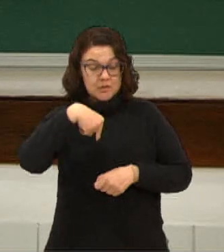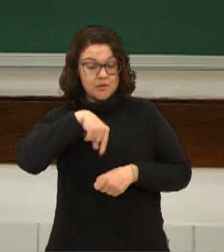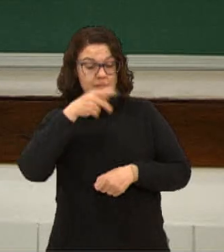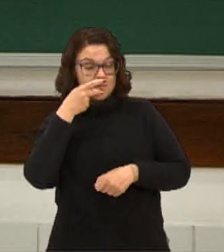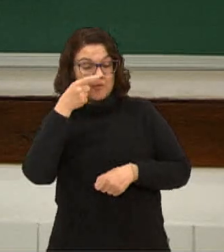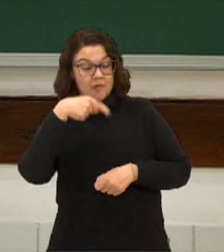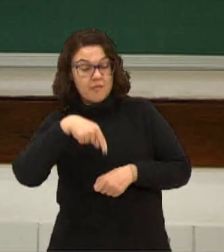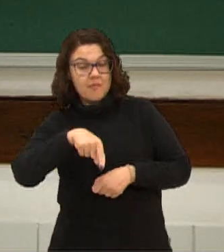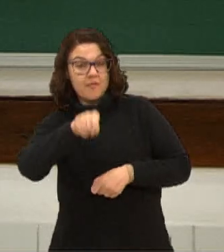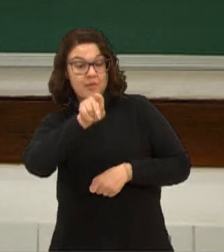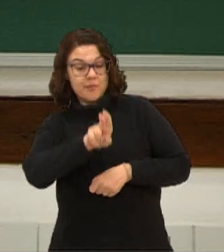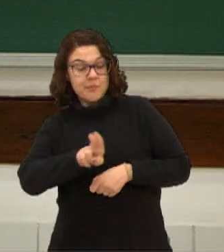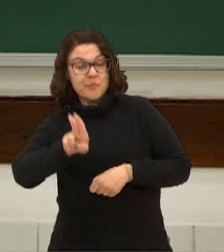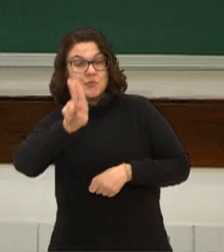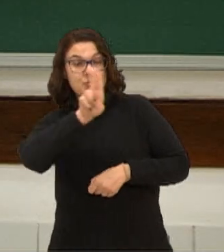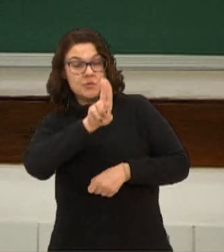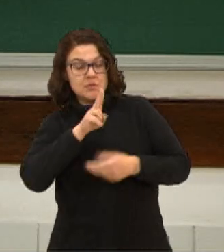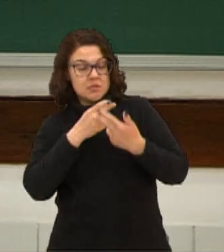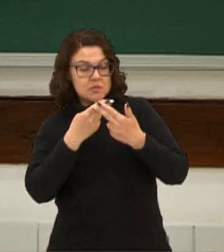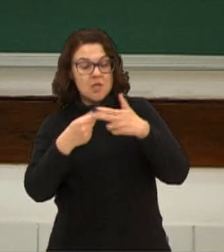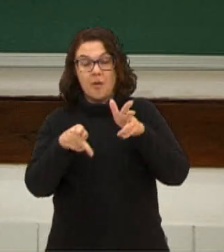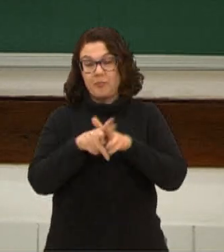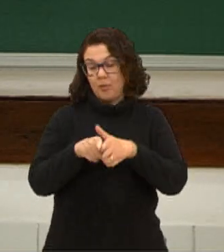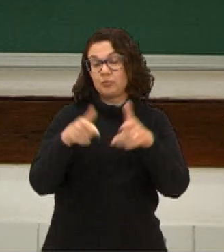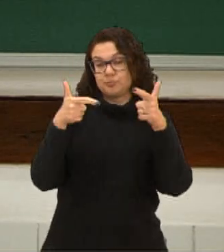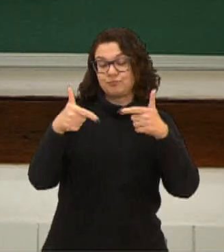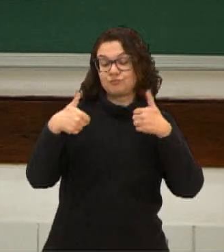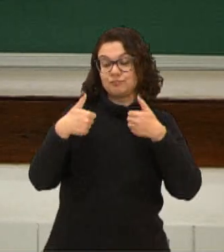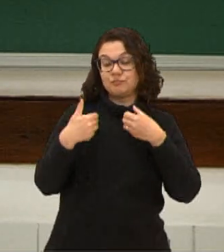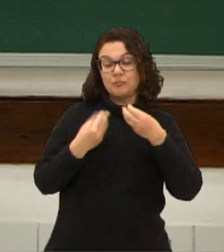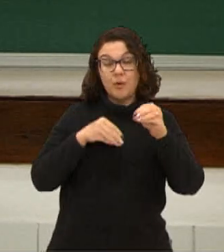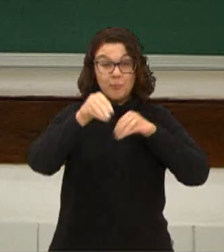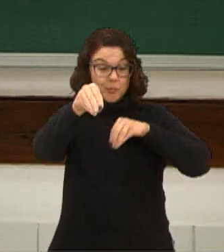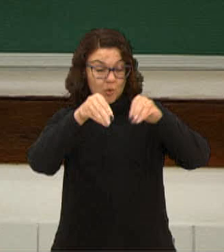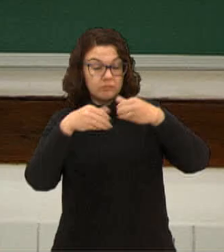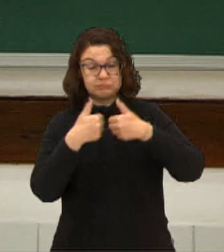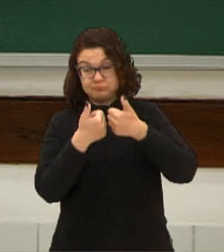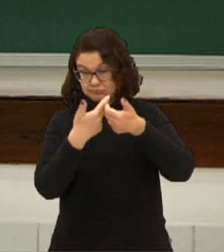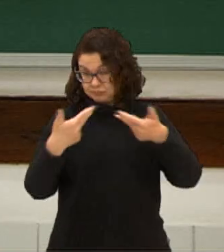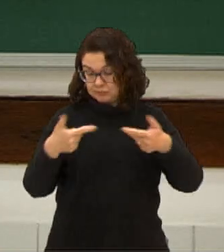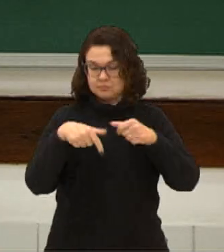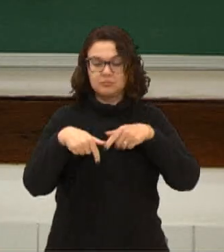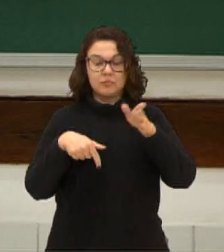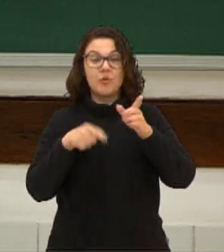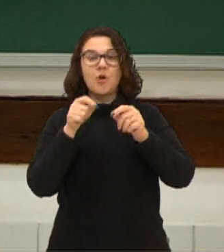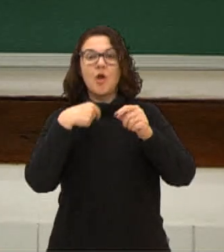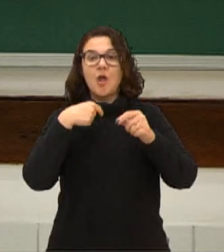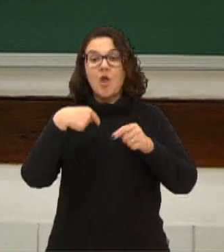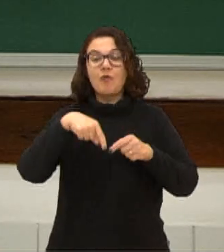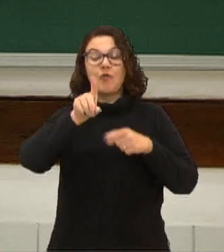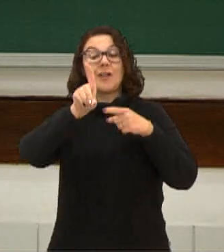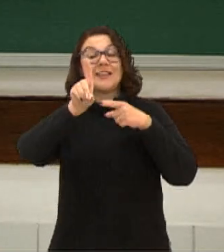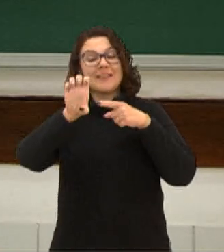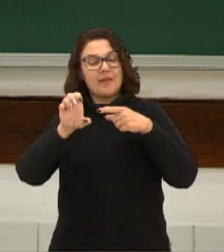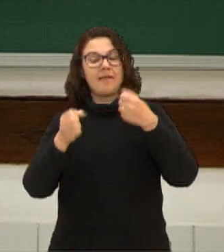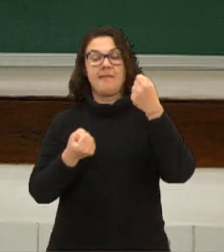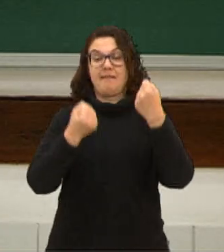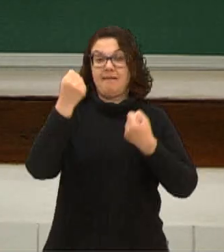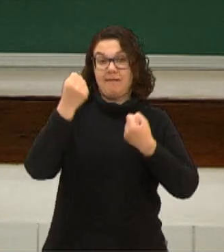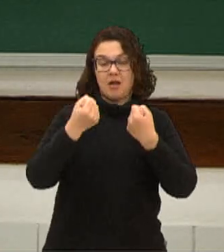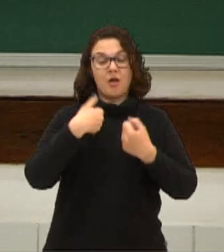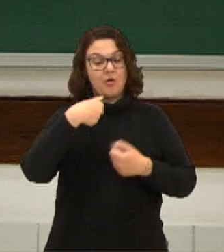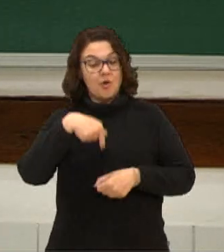dizer que vamos utilizar um meio de transporte para ir, nos deslocarmos de um lugar para o outro, nós dizemos eu vou de carro,